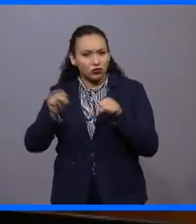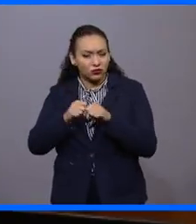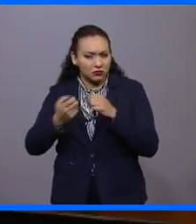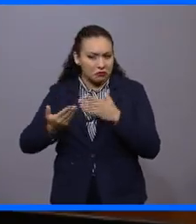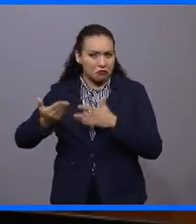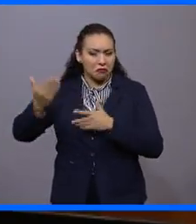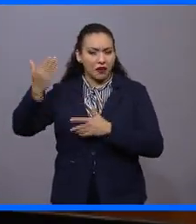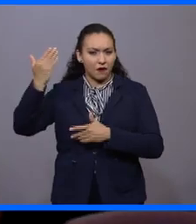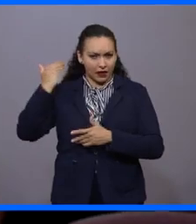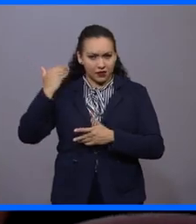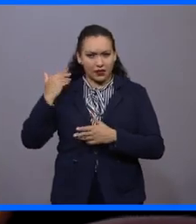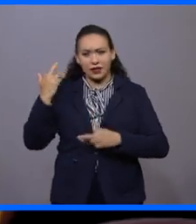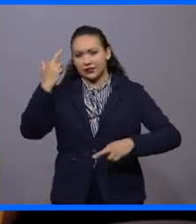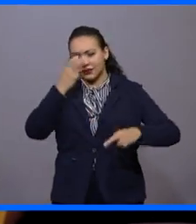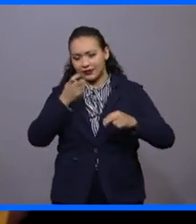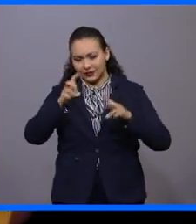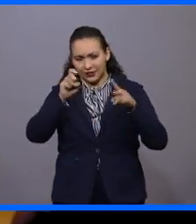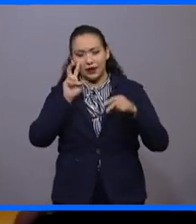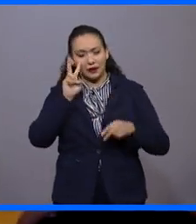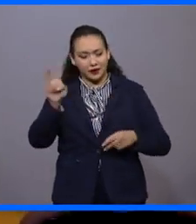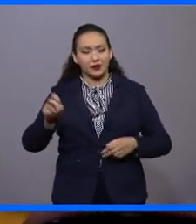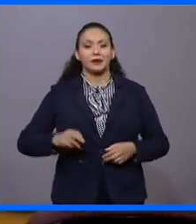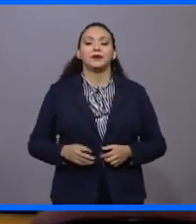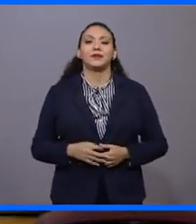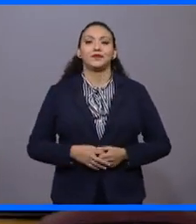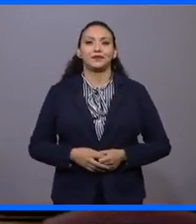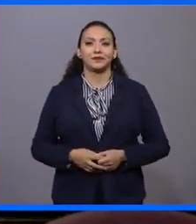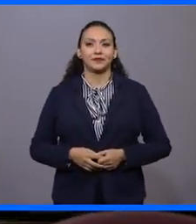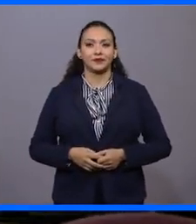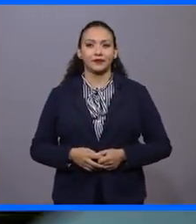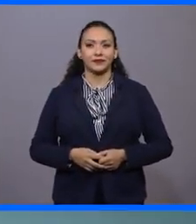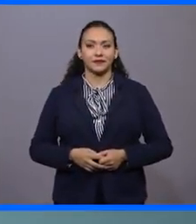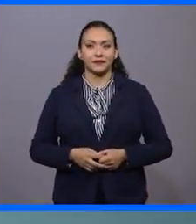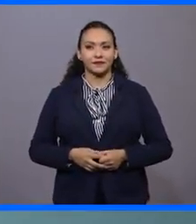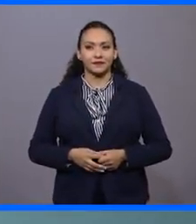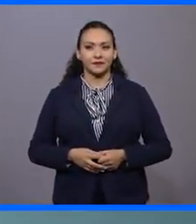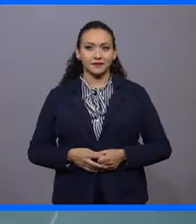la Corte en esta materia. Escuchemos parte de los argumentos.